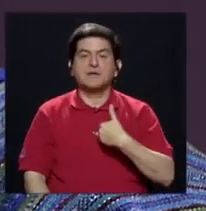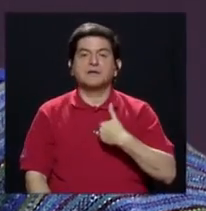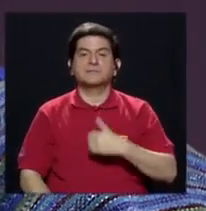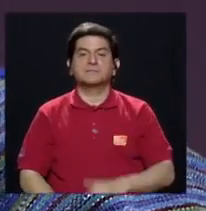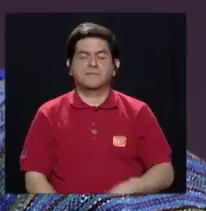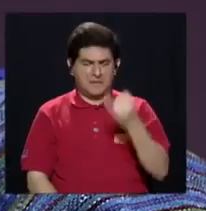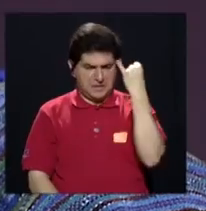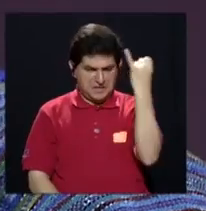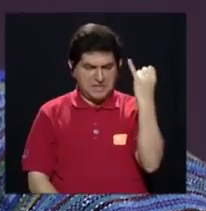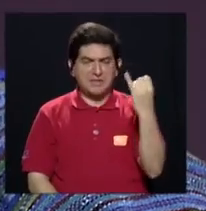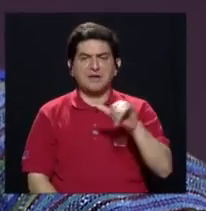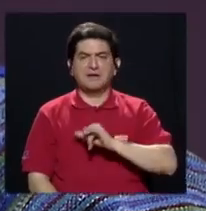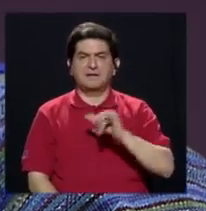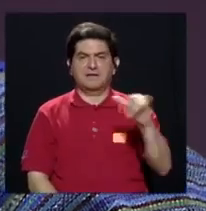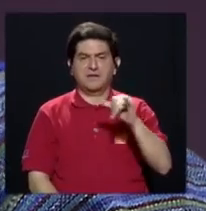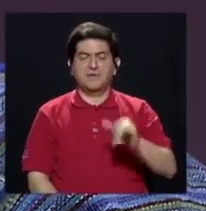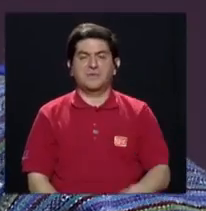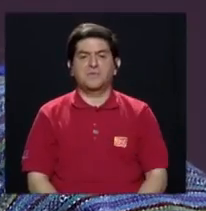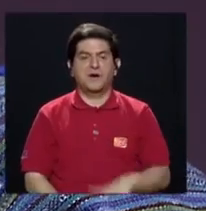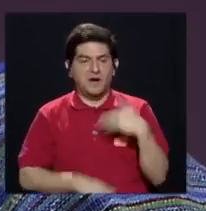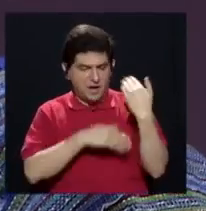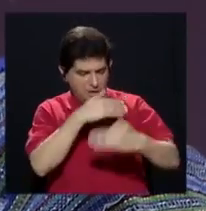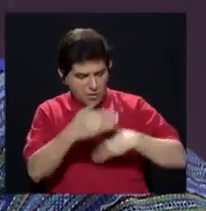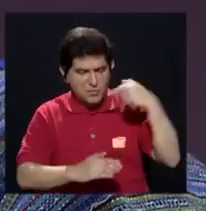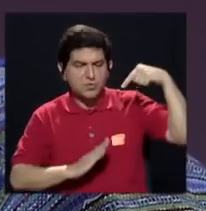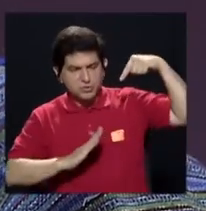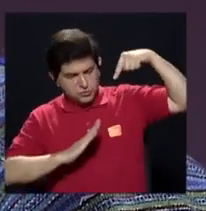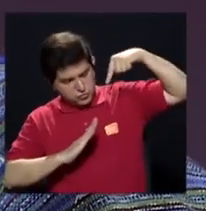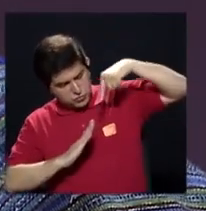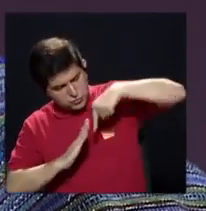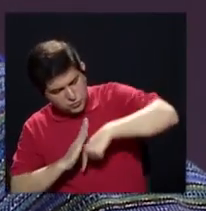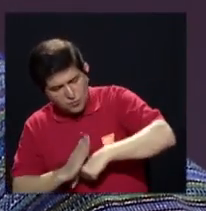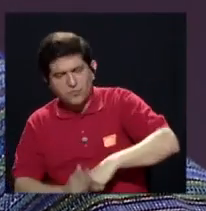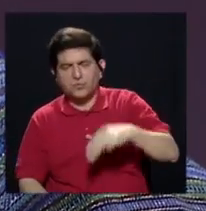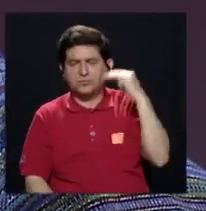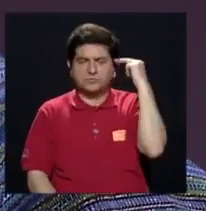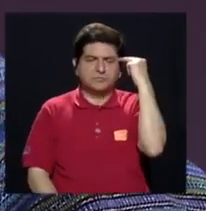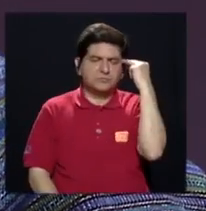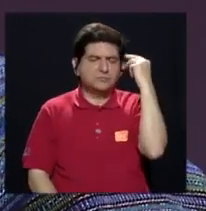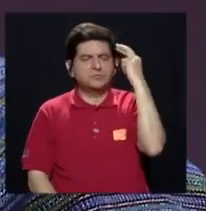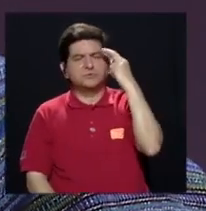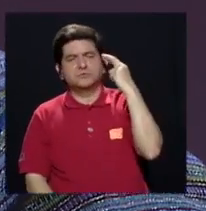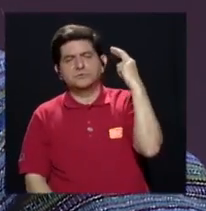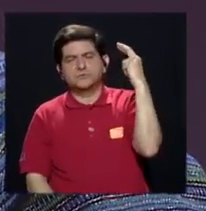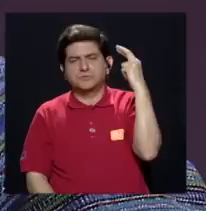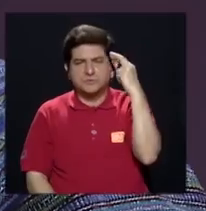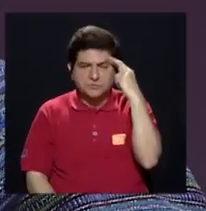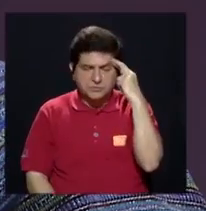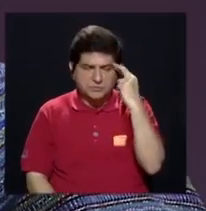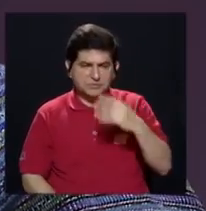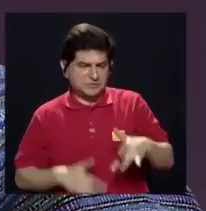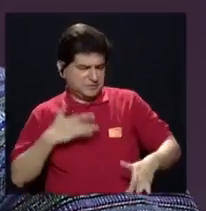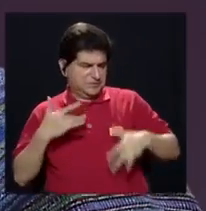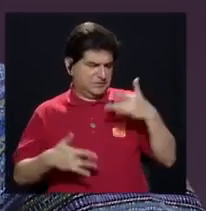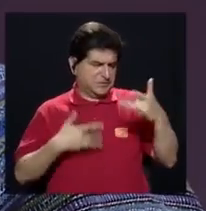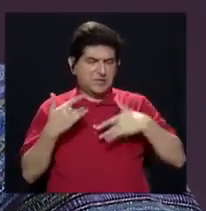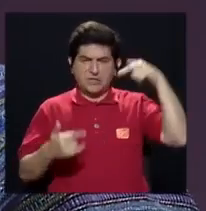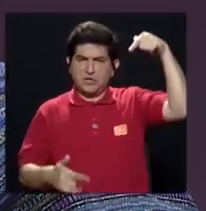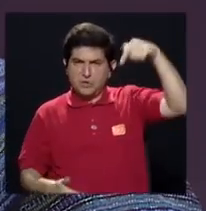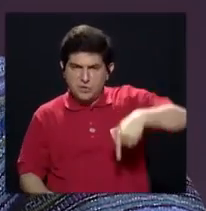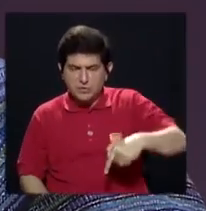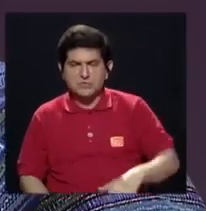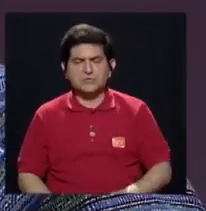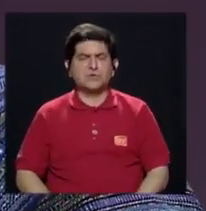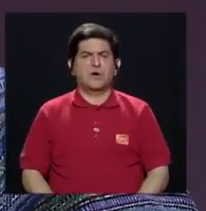una intención que nos lleva también a hacer procesos profundos de meditación de reflexión de sentirnos hoy cómo